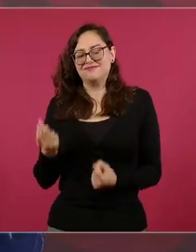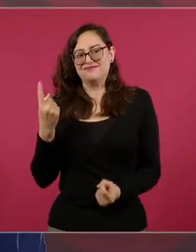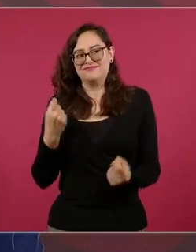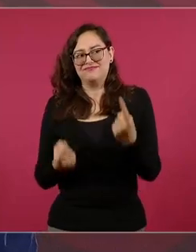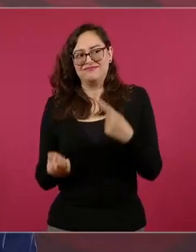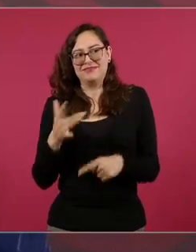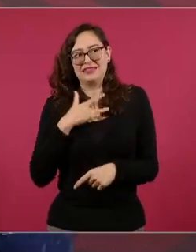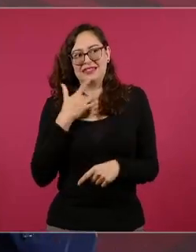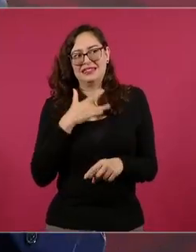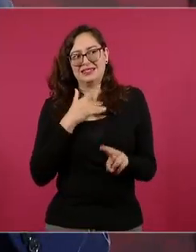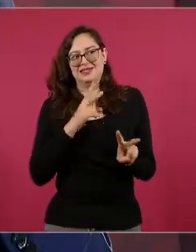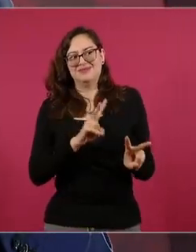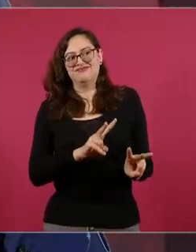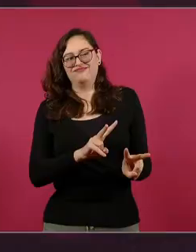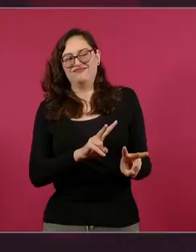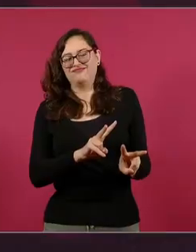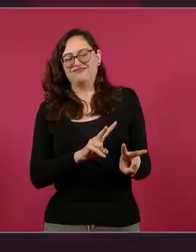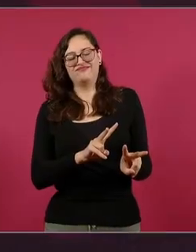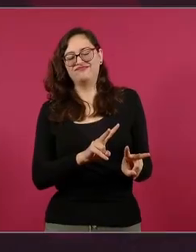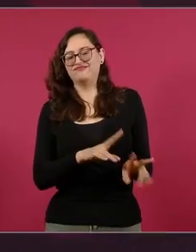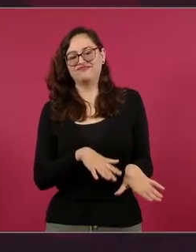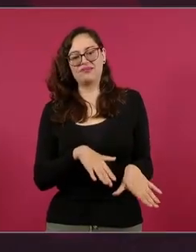pero